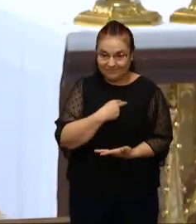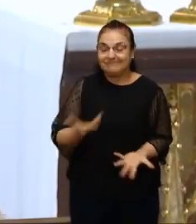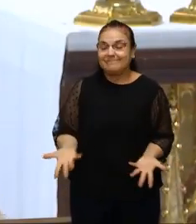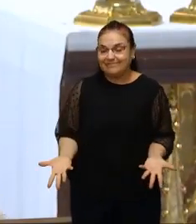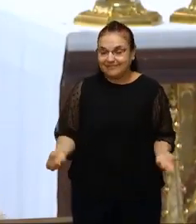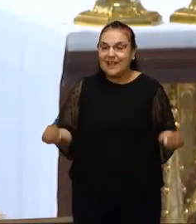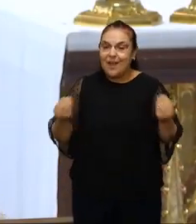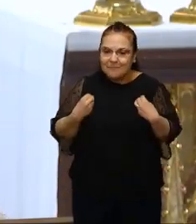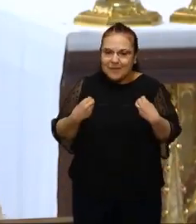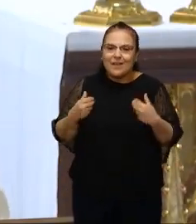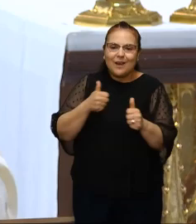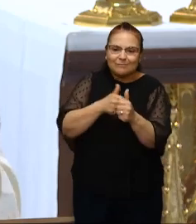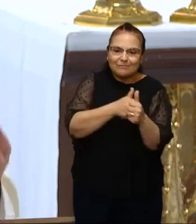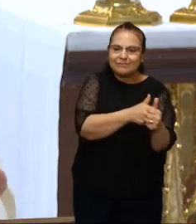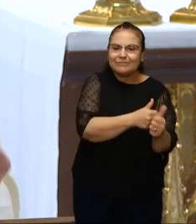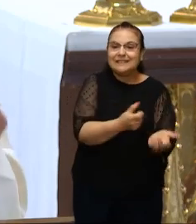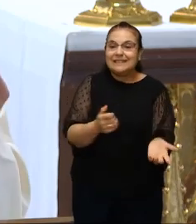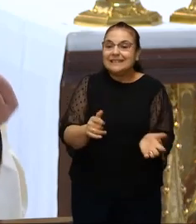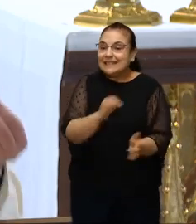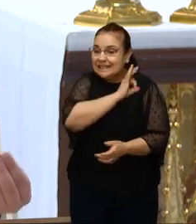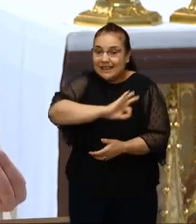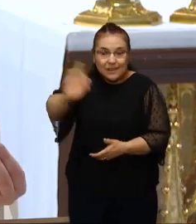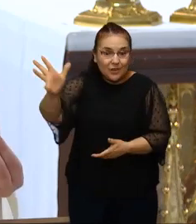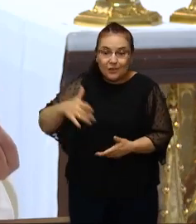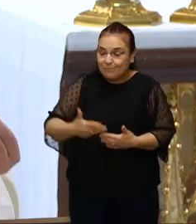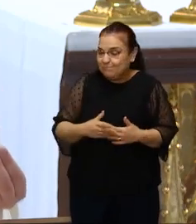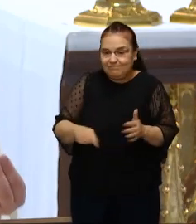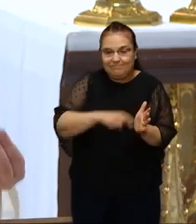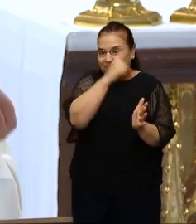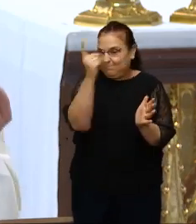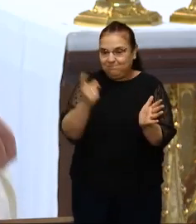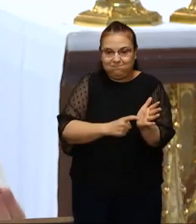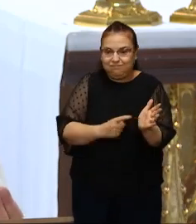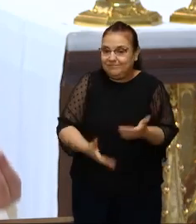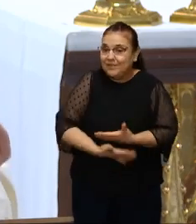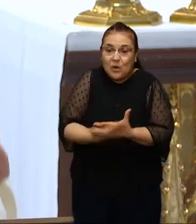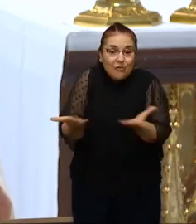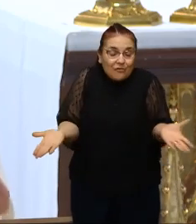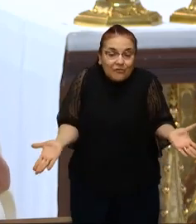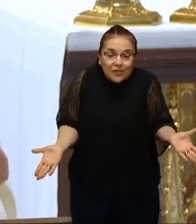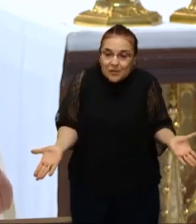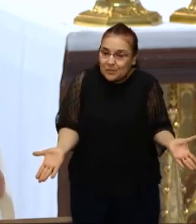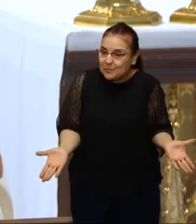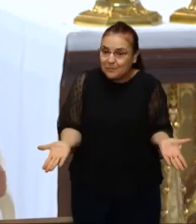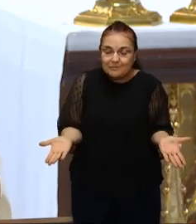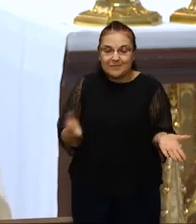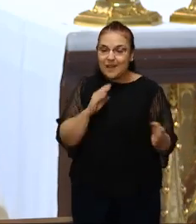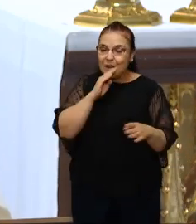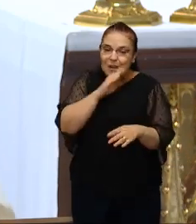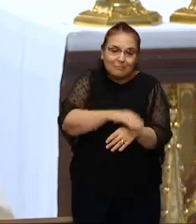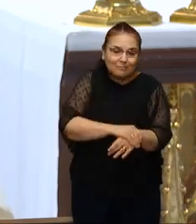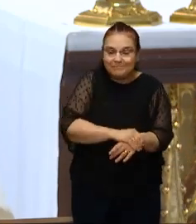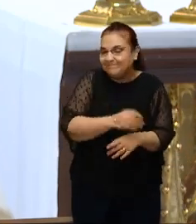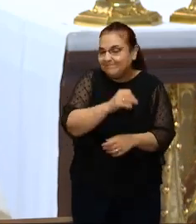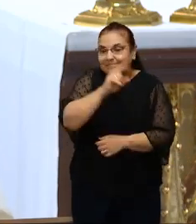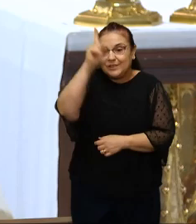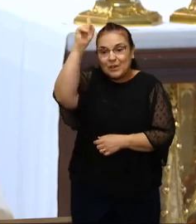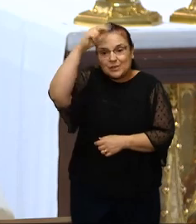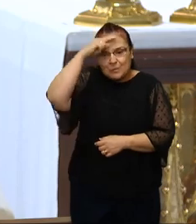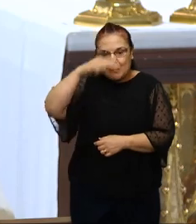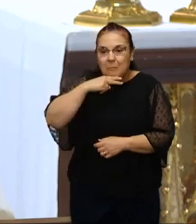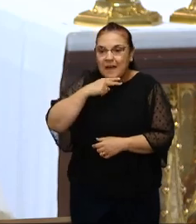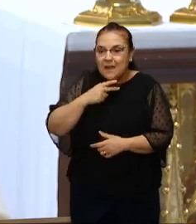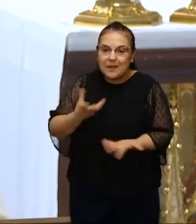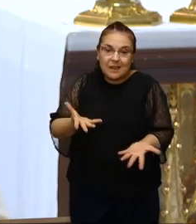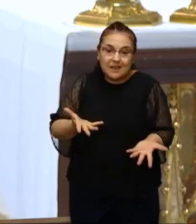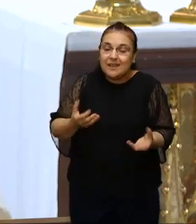del seguimiento del Señor, que fue plenamente confiado y confió en la voluntad de Dios Padre y fue